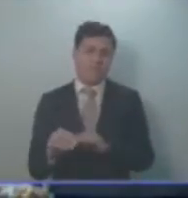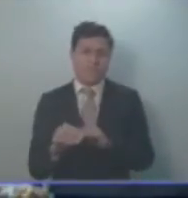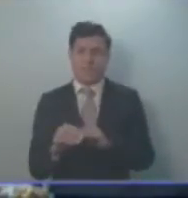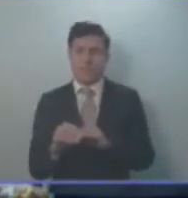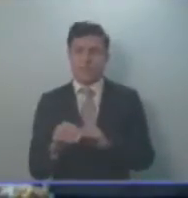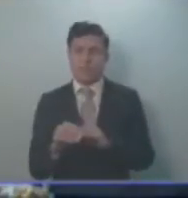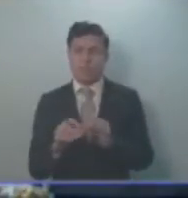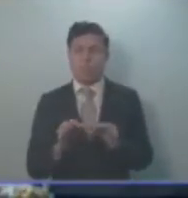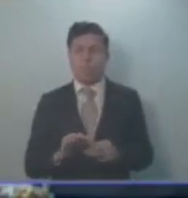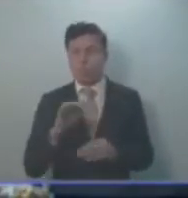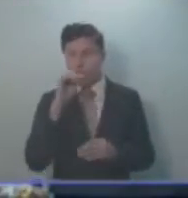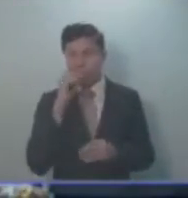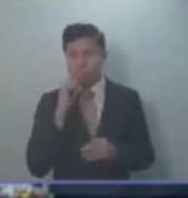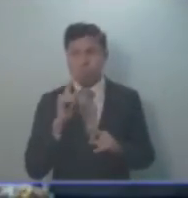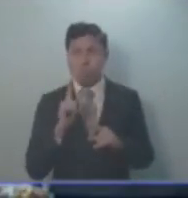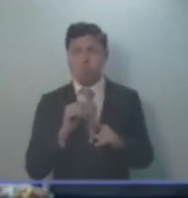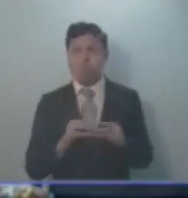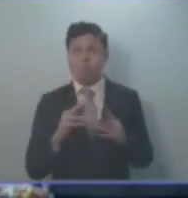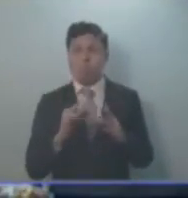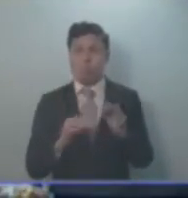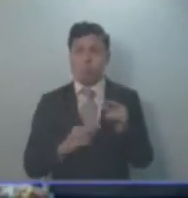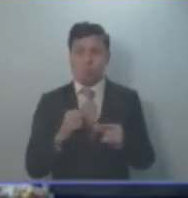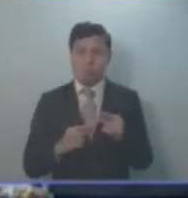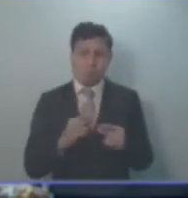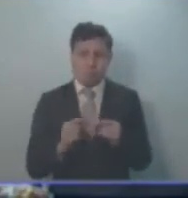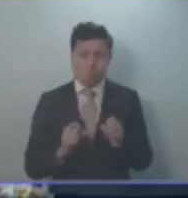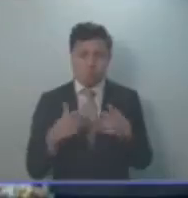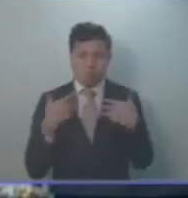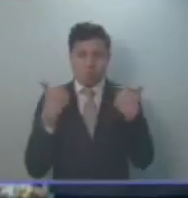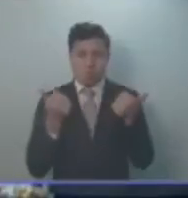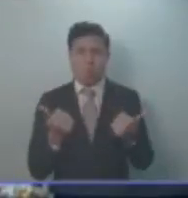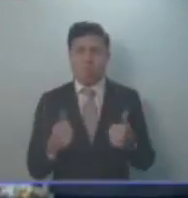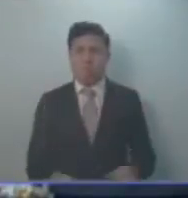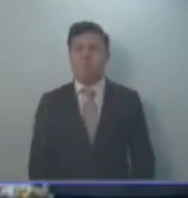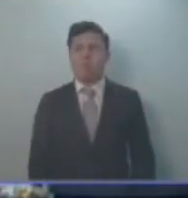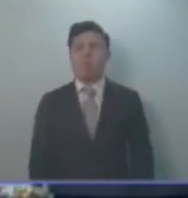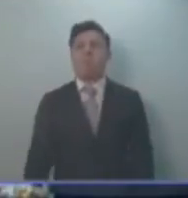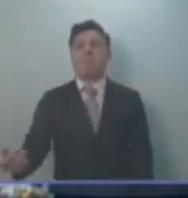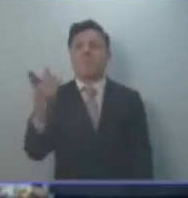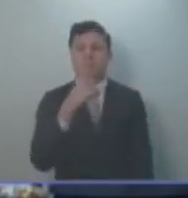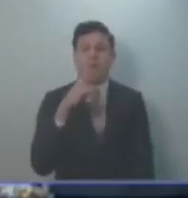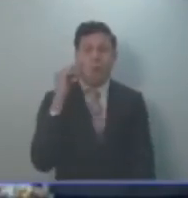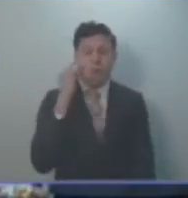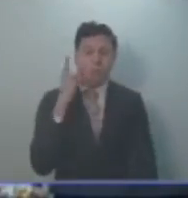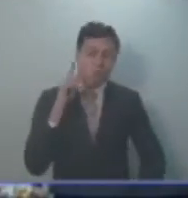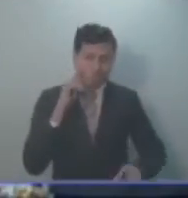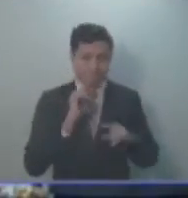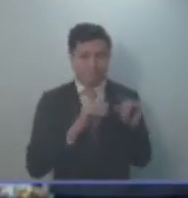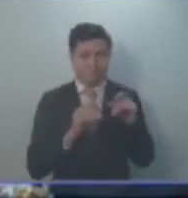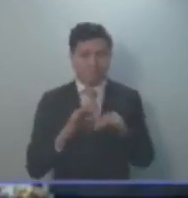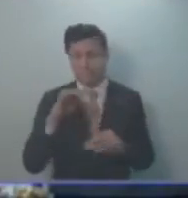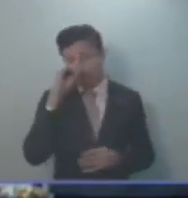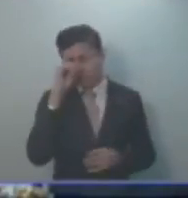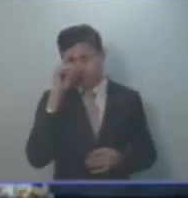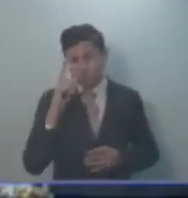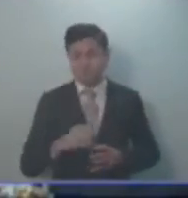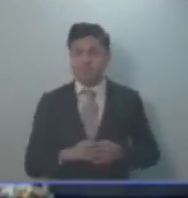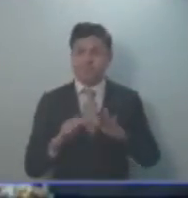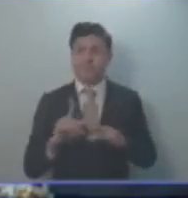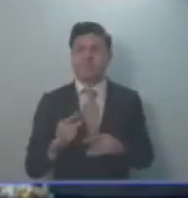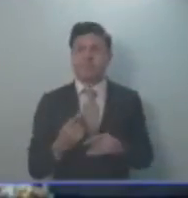del tratamiento y de su recuperación, lo cual conlleva repercusiones laborales,